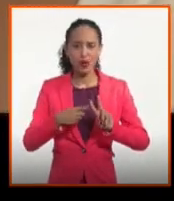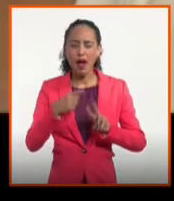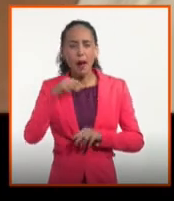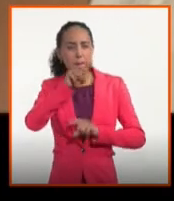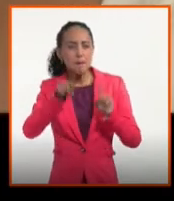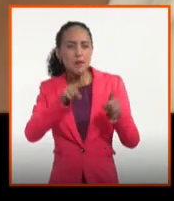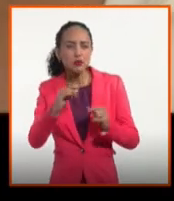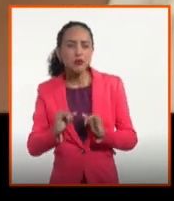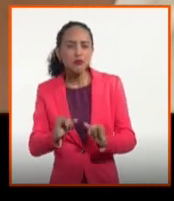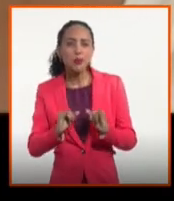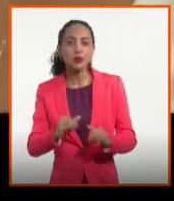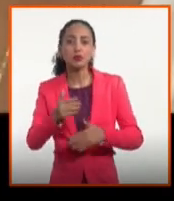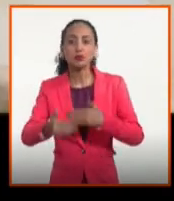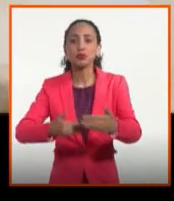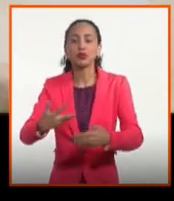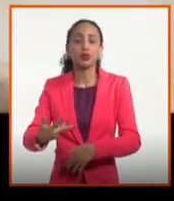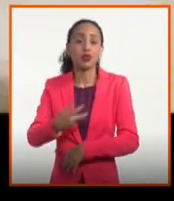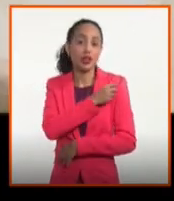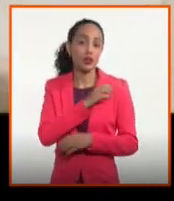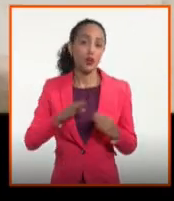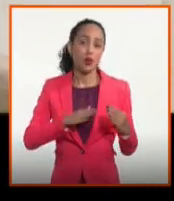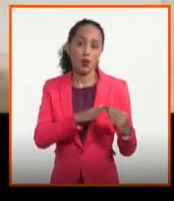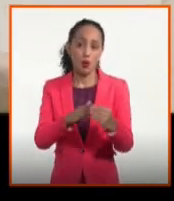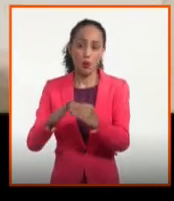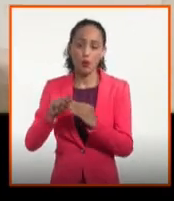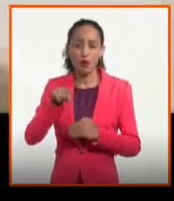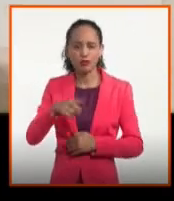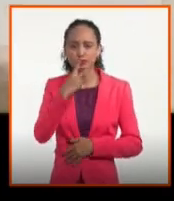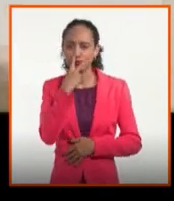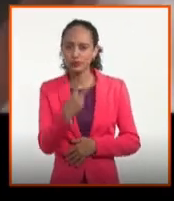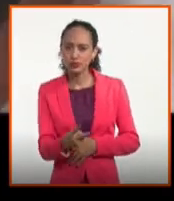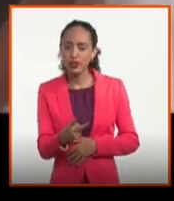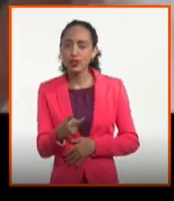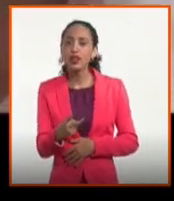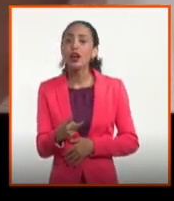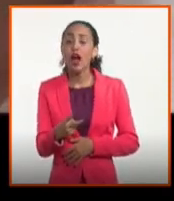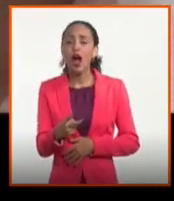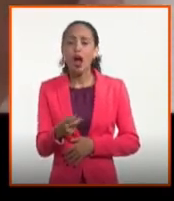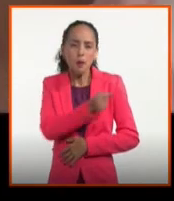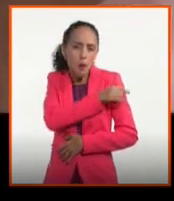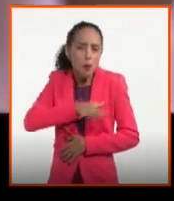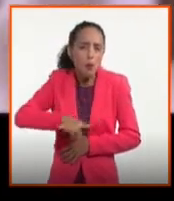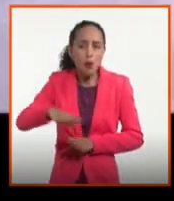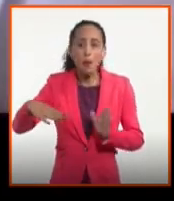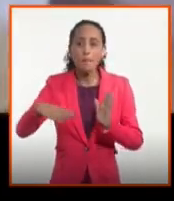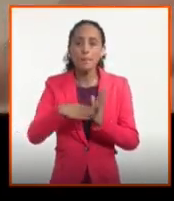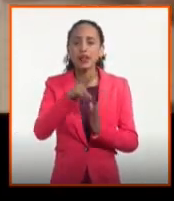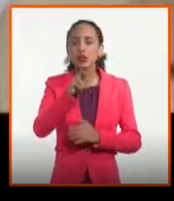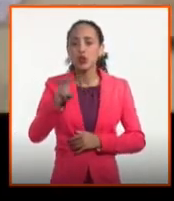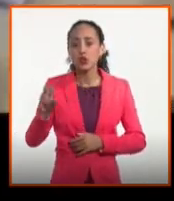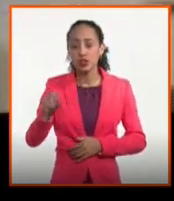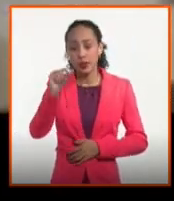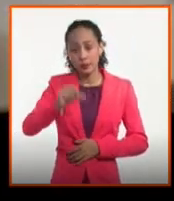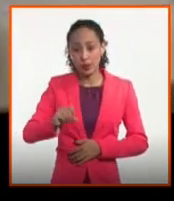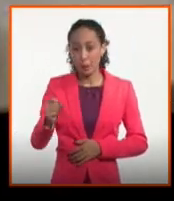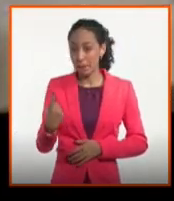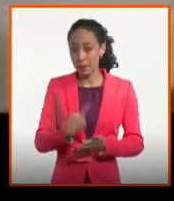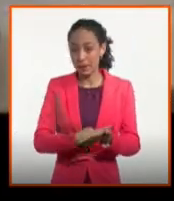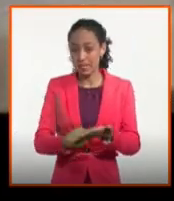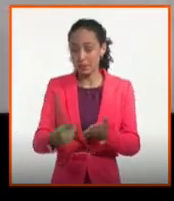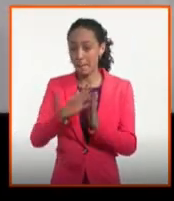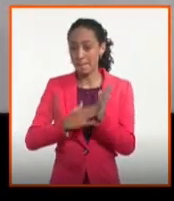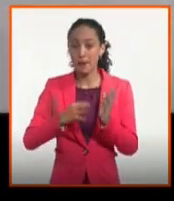el proceso de vacunación en la comunidad aquí se atiende a un universo poblacional de 1200 habitantes y desde la primera semana de enero se